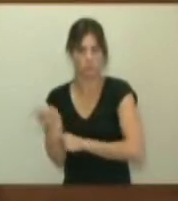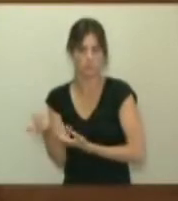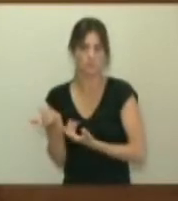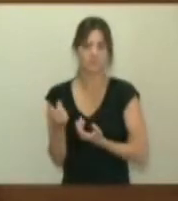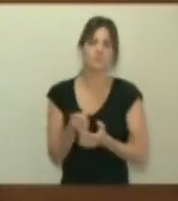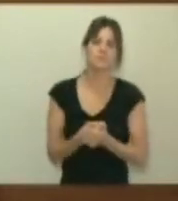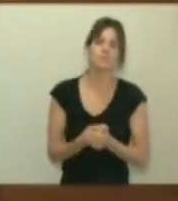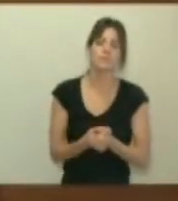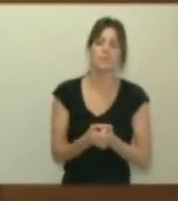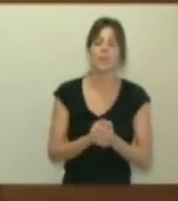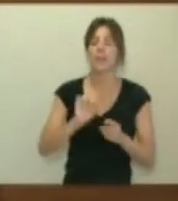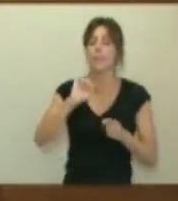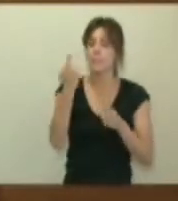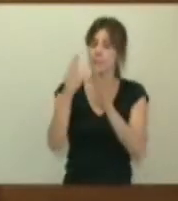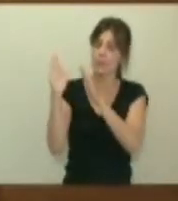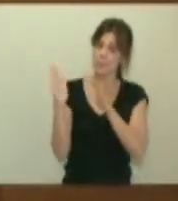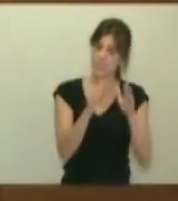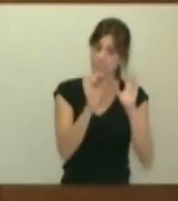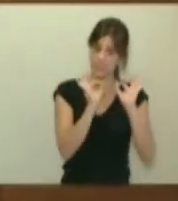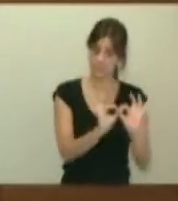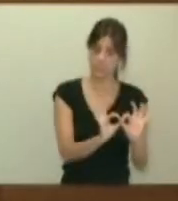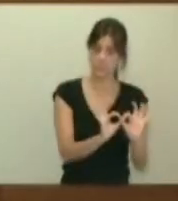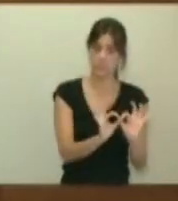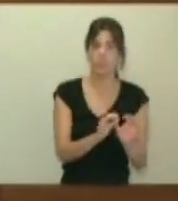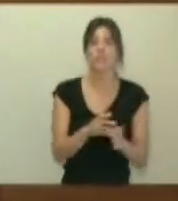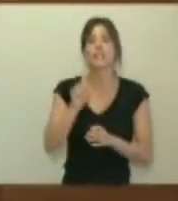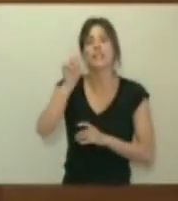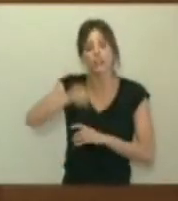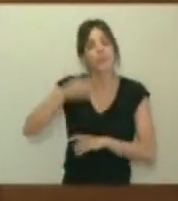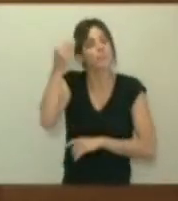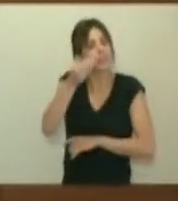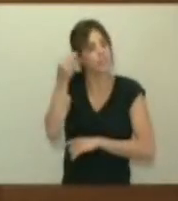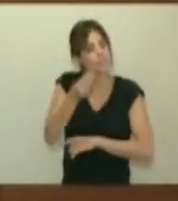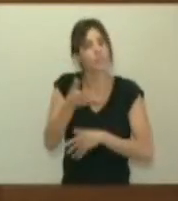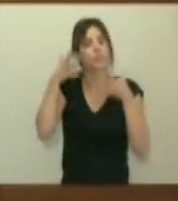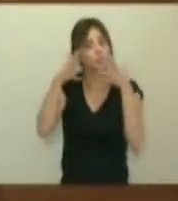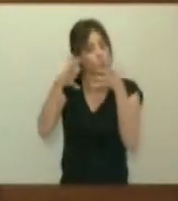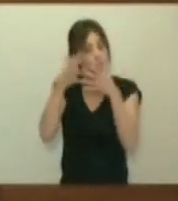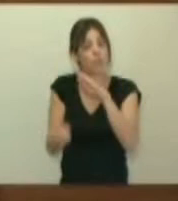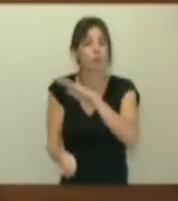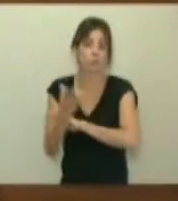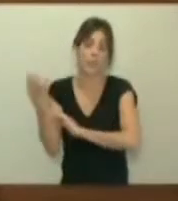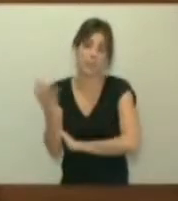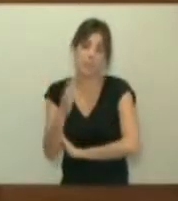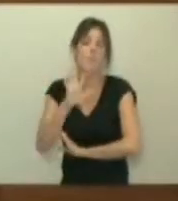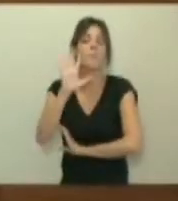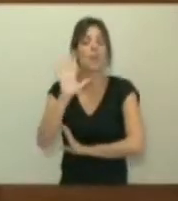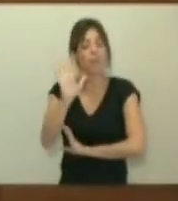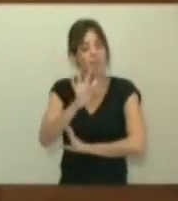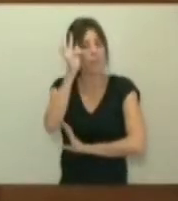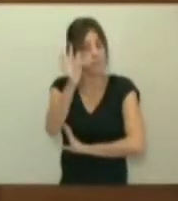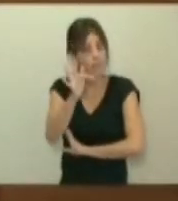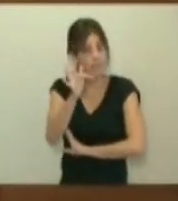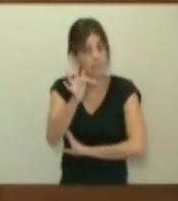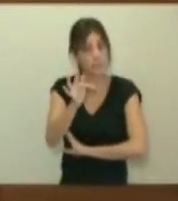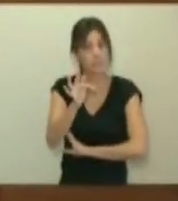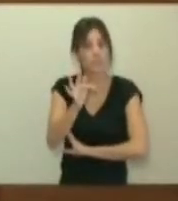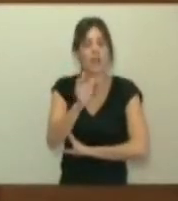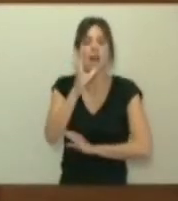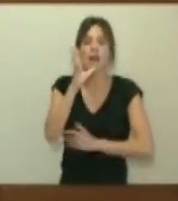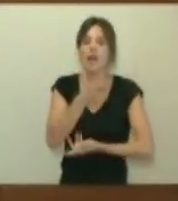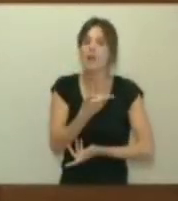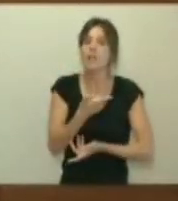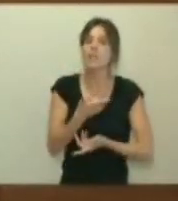Si esta era la primera parte, también creemos que, además de crear este Consejo, y dado el momento de fuertes